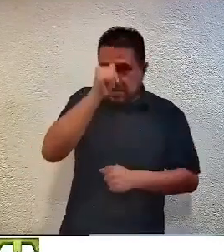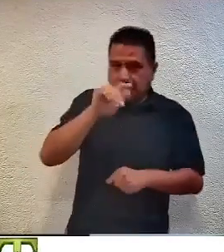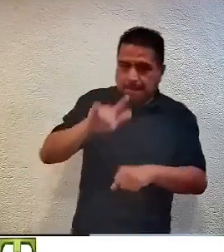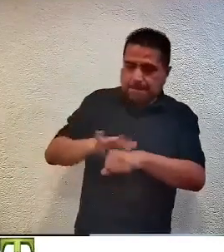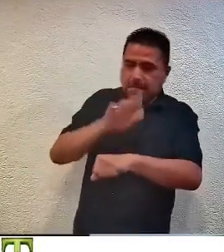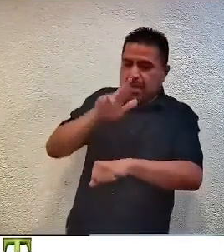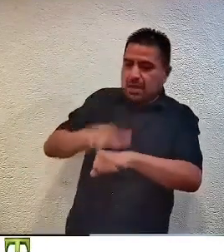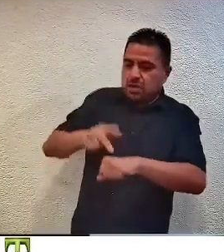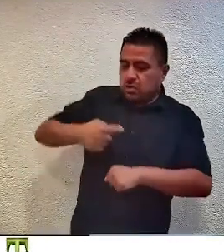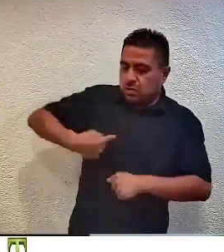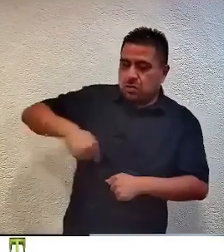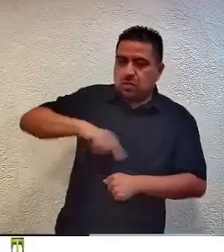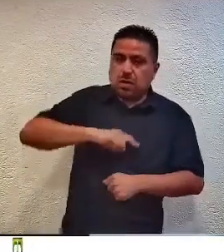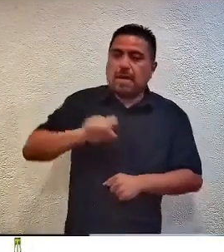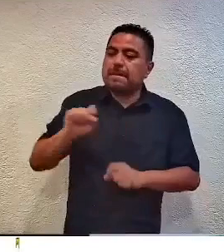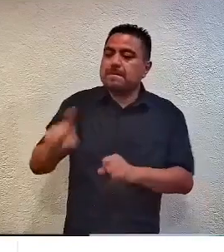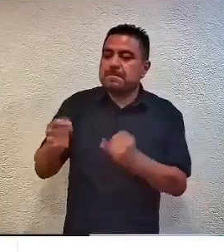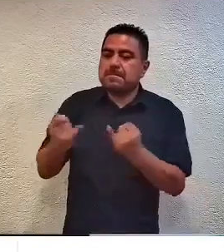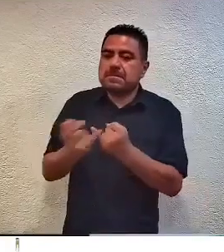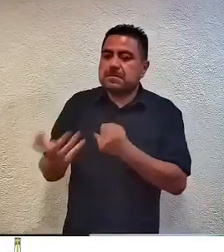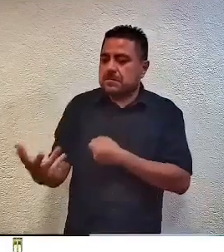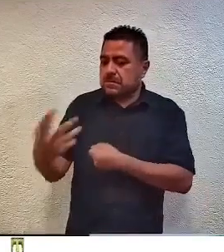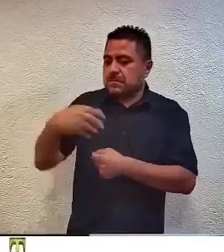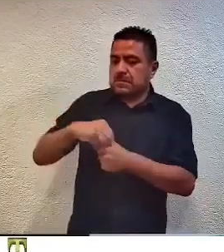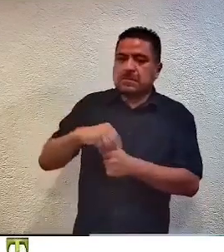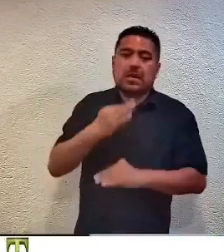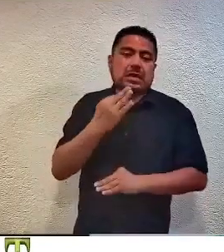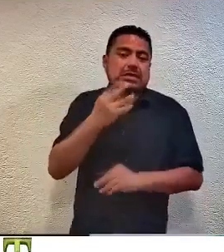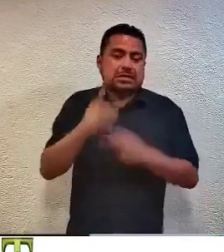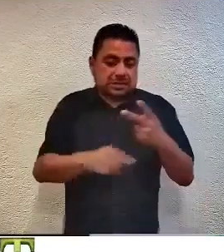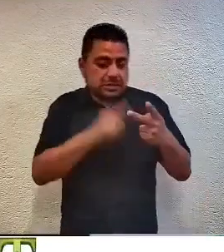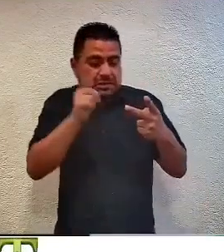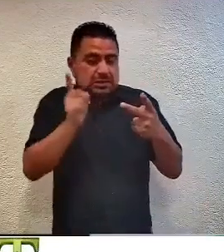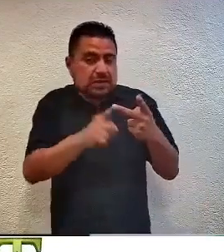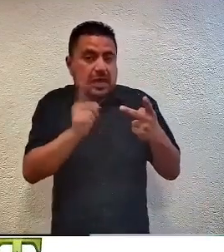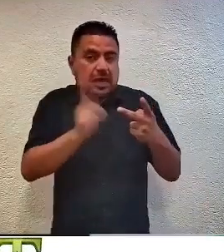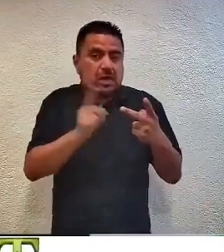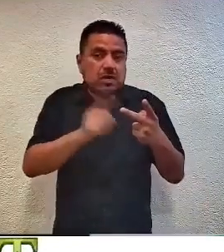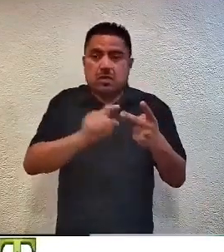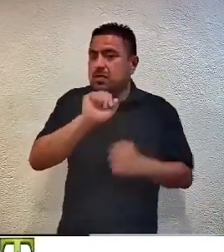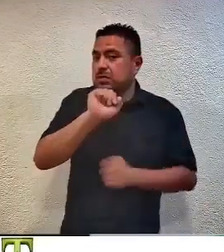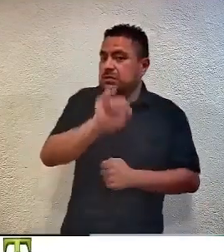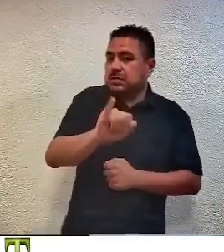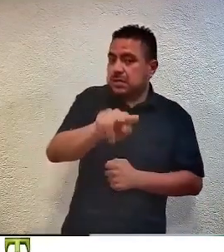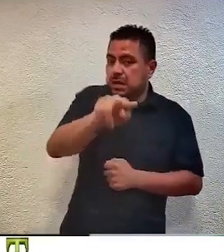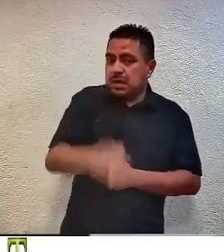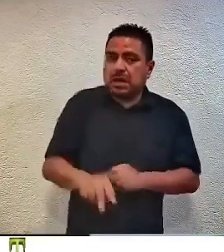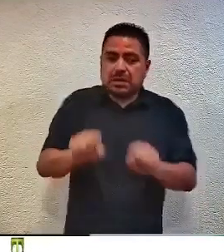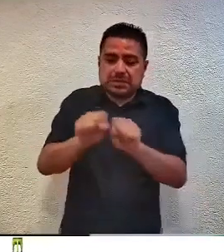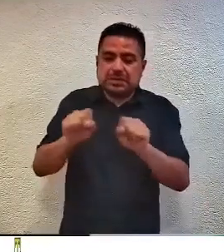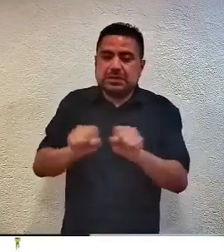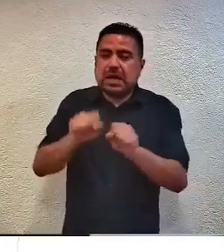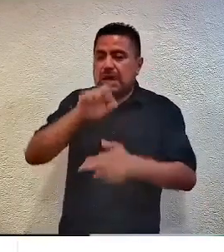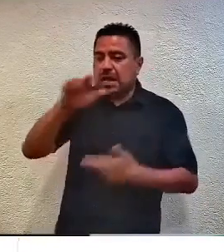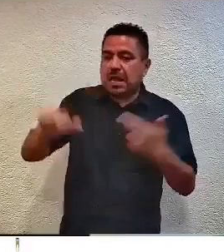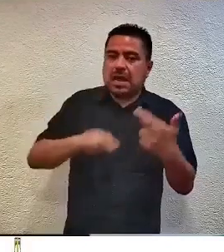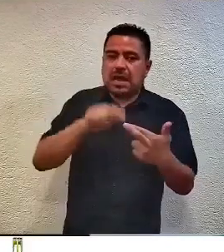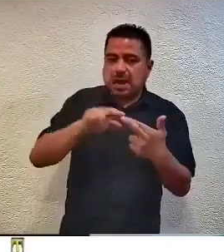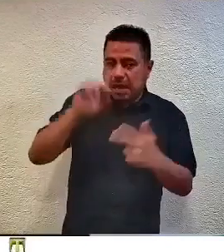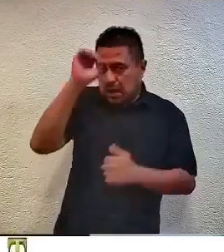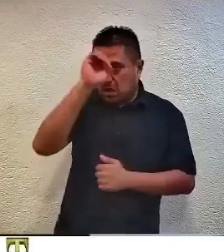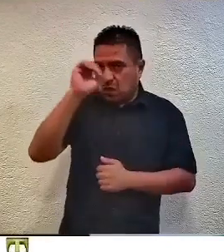mayoría, donde él fue parte. La segunda, decir que efectivamente la sala regional nos